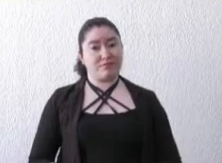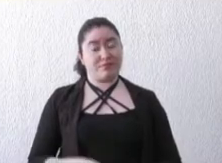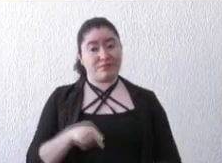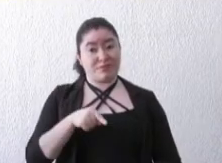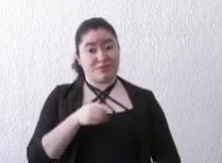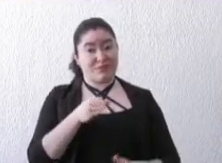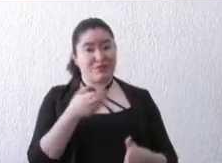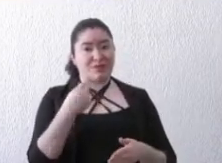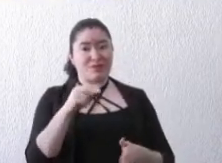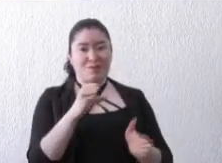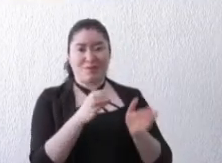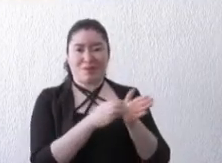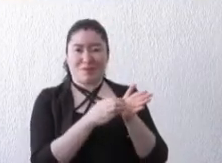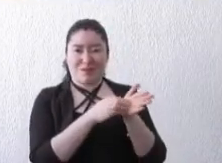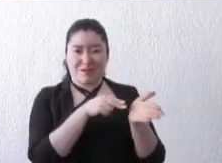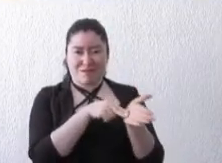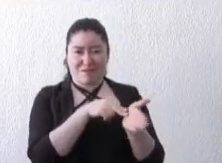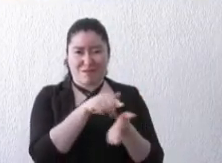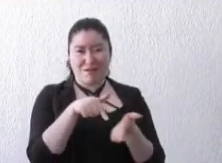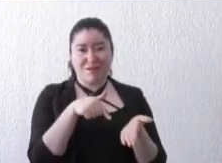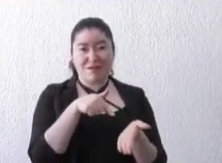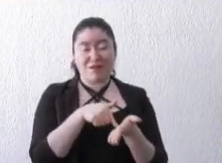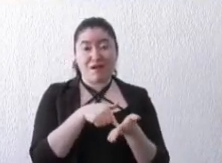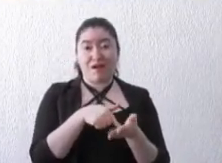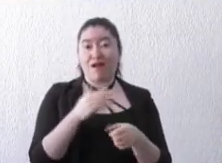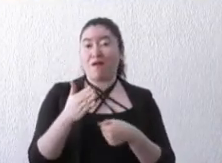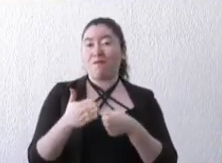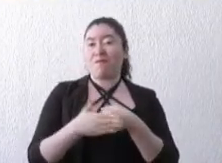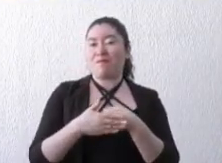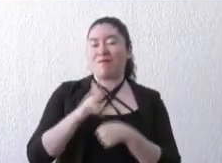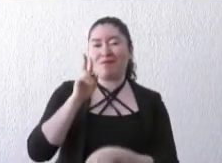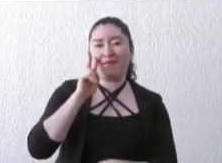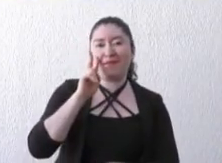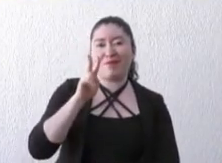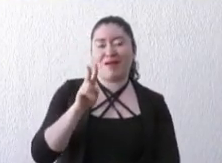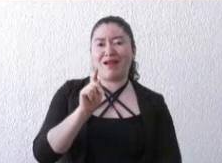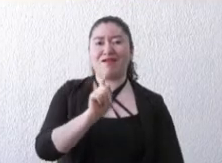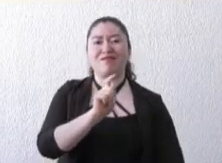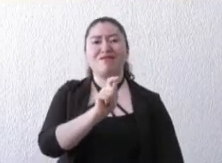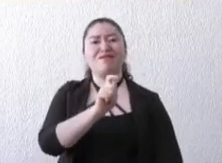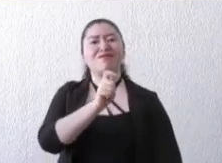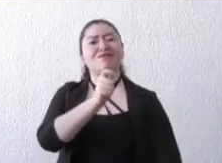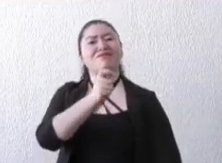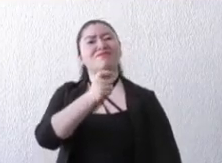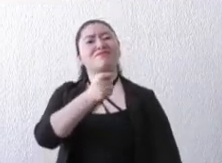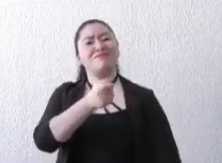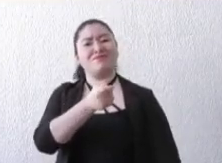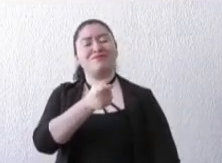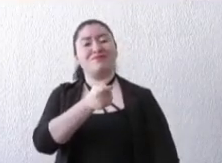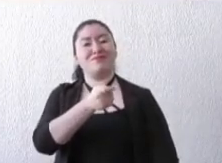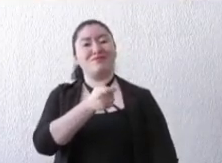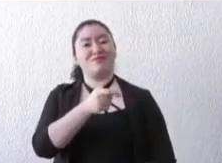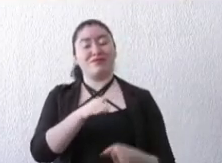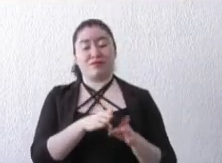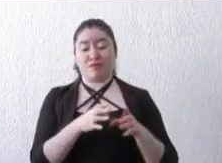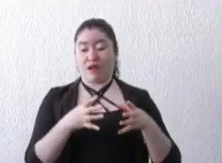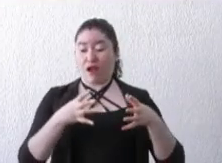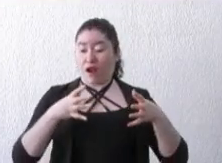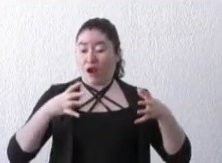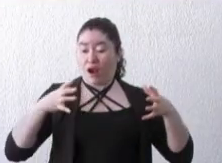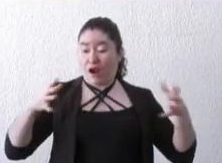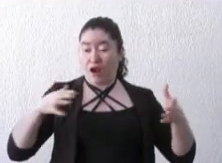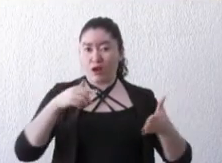caja negra que ustedes están por mirar es la caja negra más grande